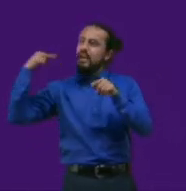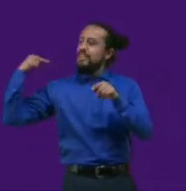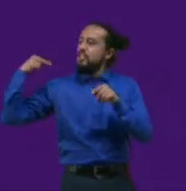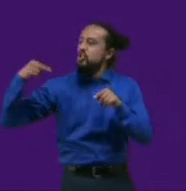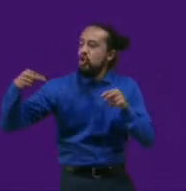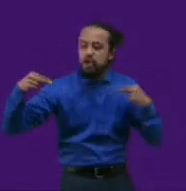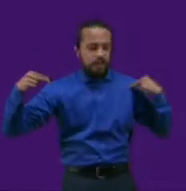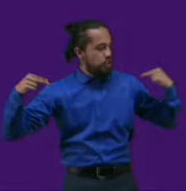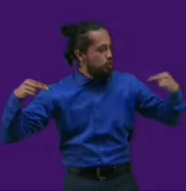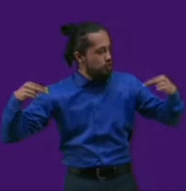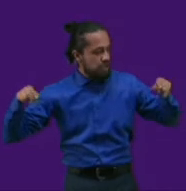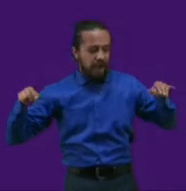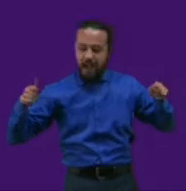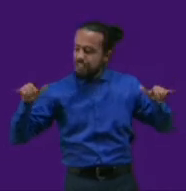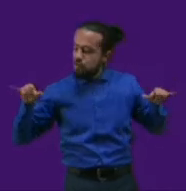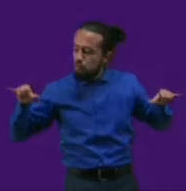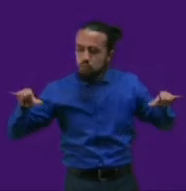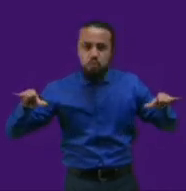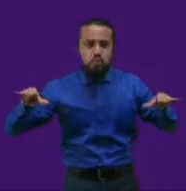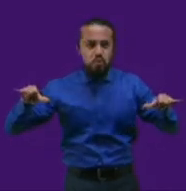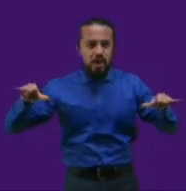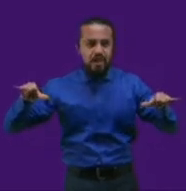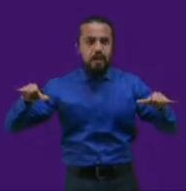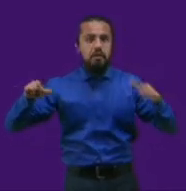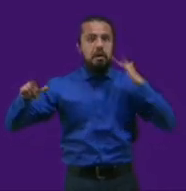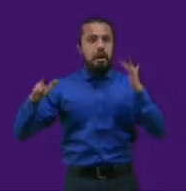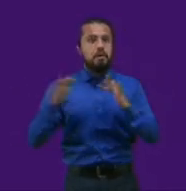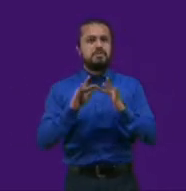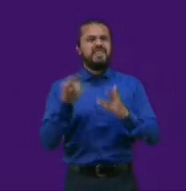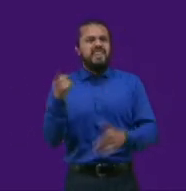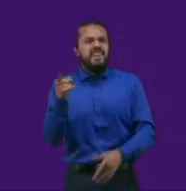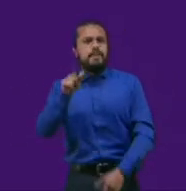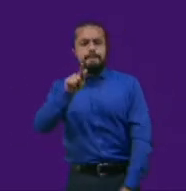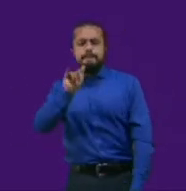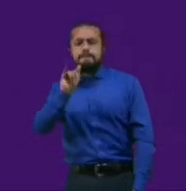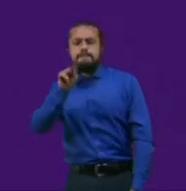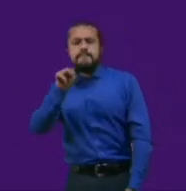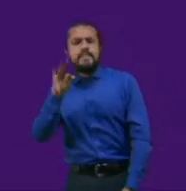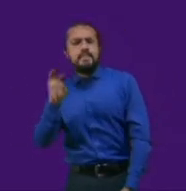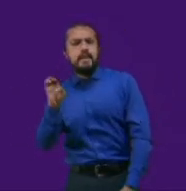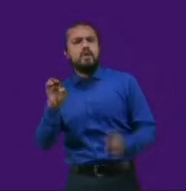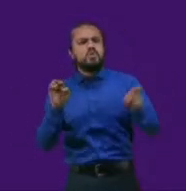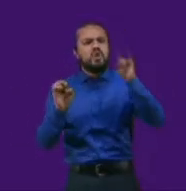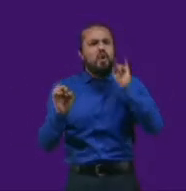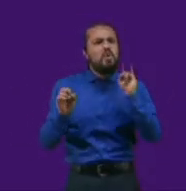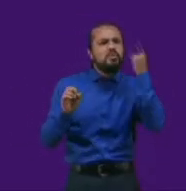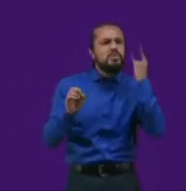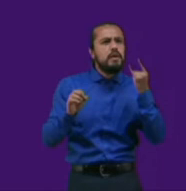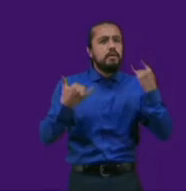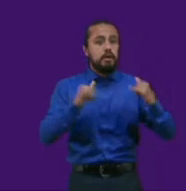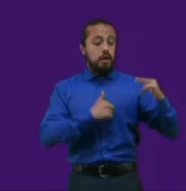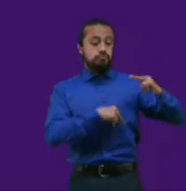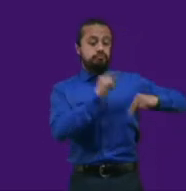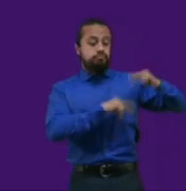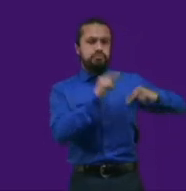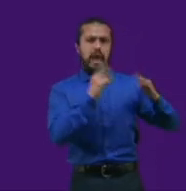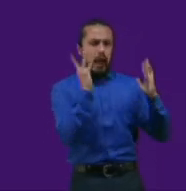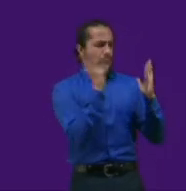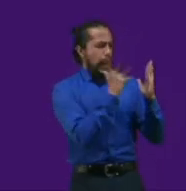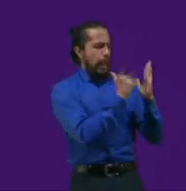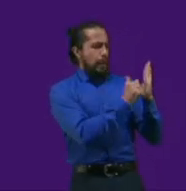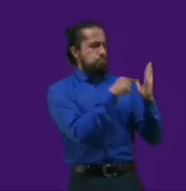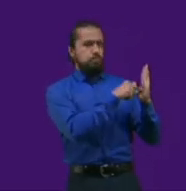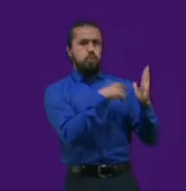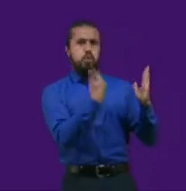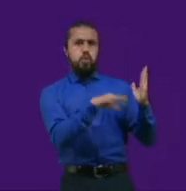había construido una fintech y no tenía ni idea de que era una fintech, ¿en qué momento tú te das cuenta que has construido un super app y te